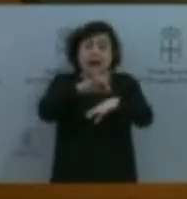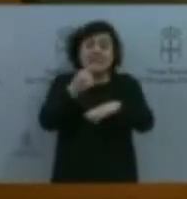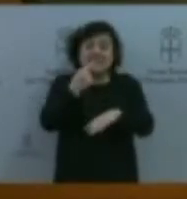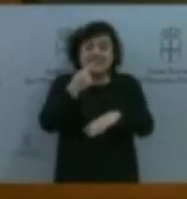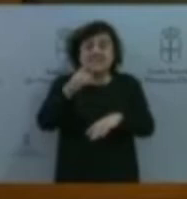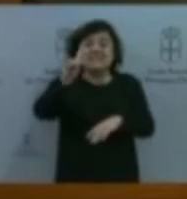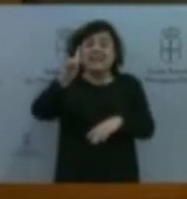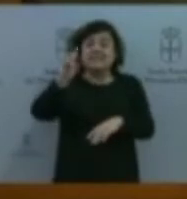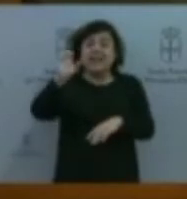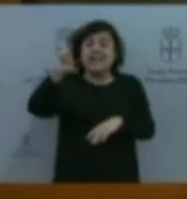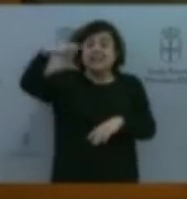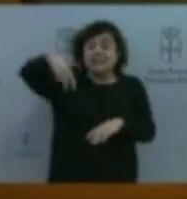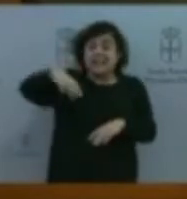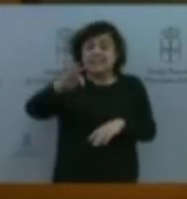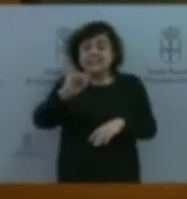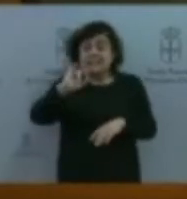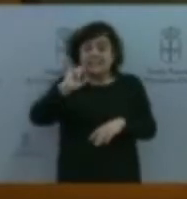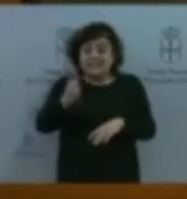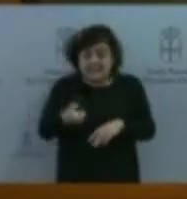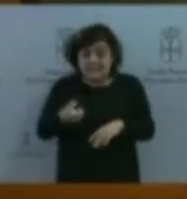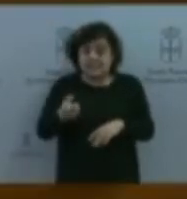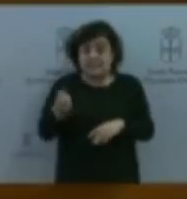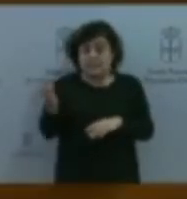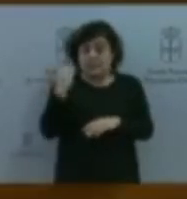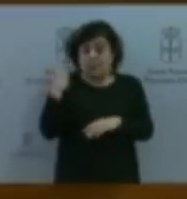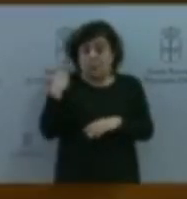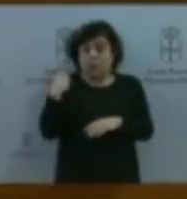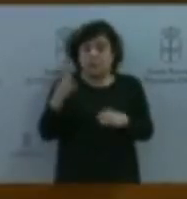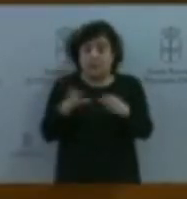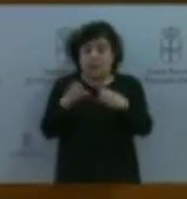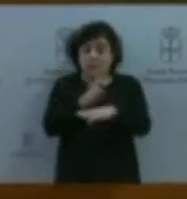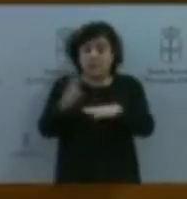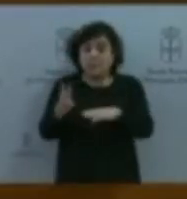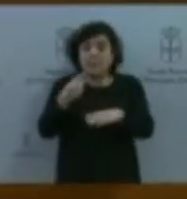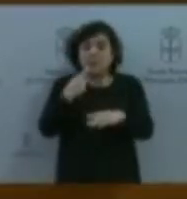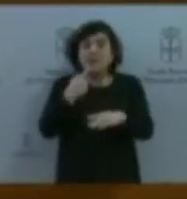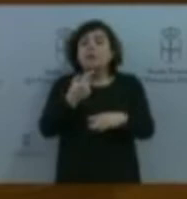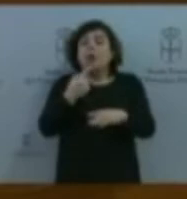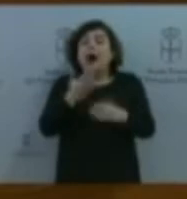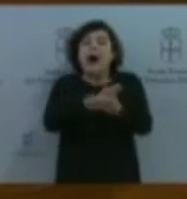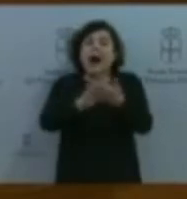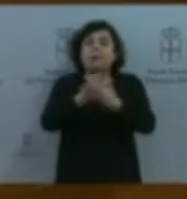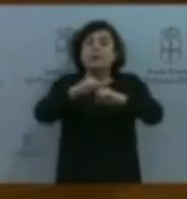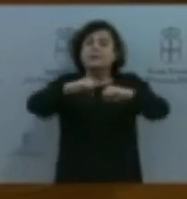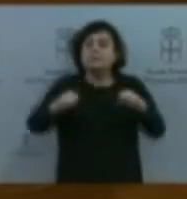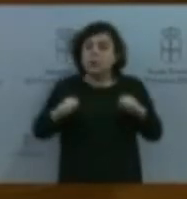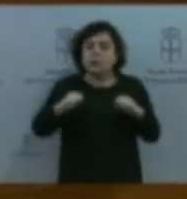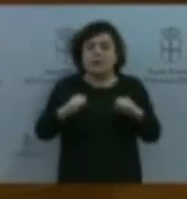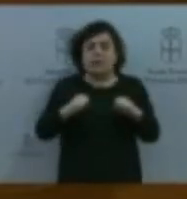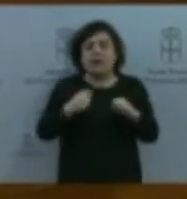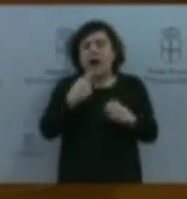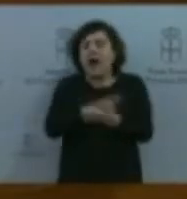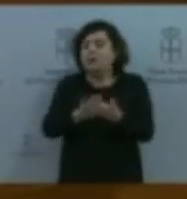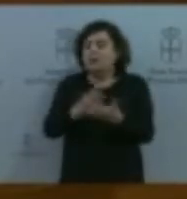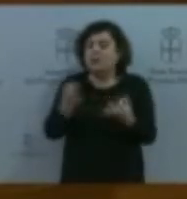como antes con Idental, asegurar me refiero a que hay gente que no puede financiarse la terminación del tratamiento, si no le